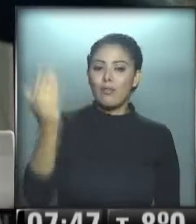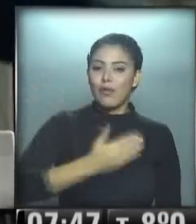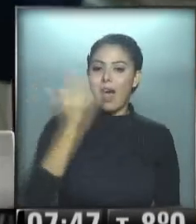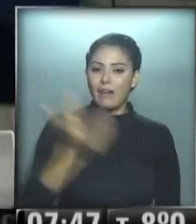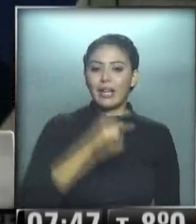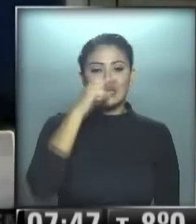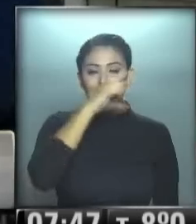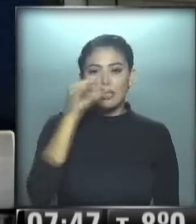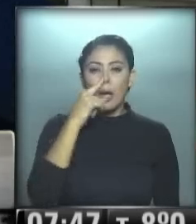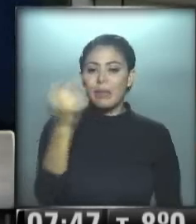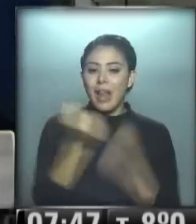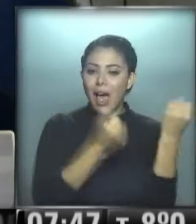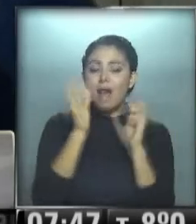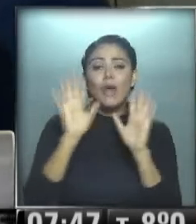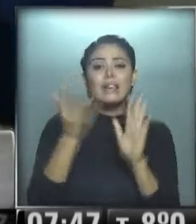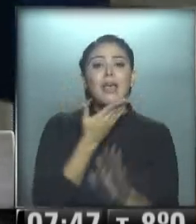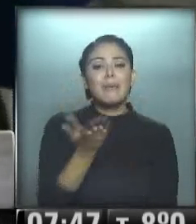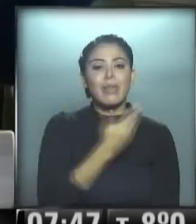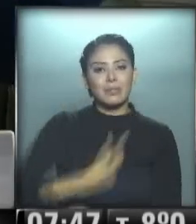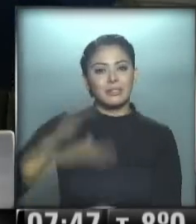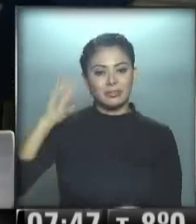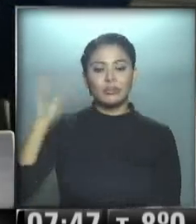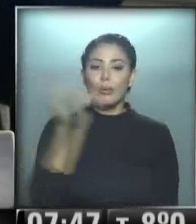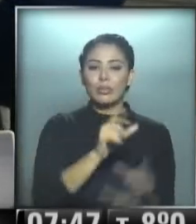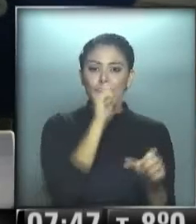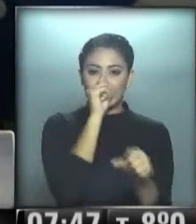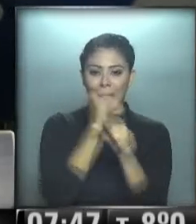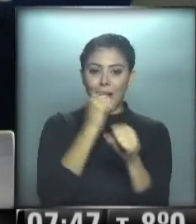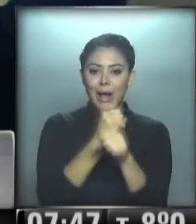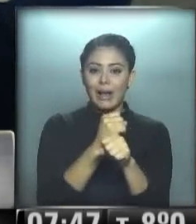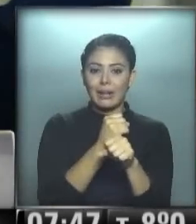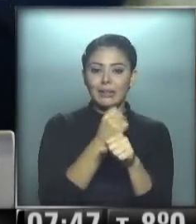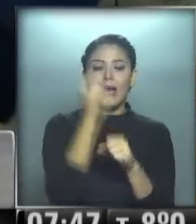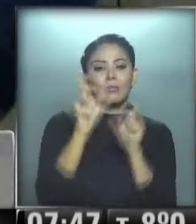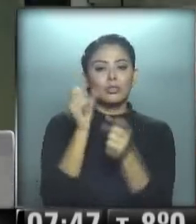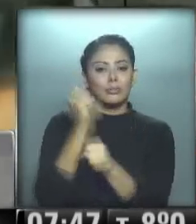nuevamente 700.000 coches, como pidió la señora presidenta, y que los trabajadores no perdamos más un puesto de trabajo.